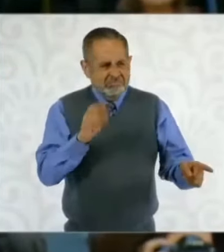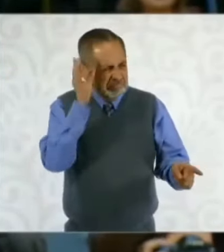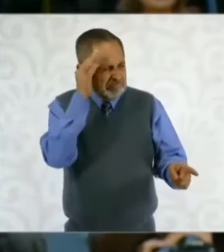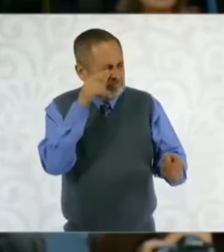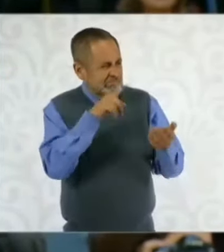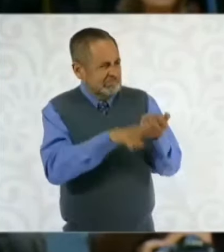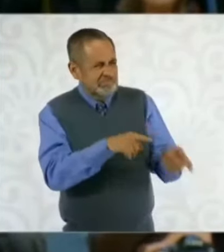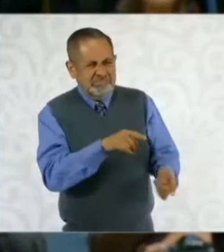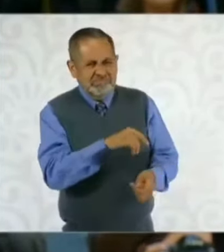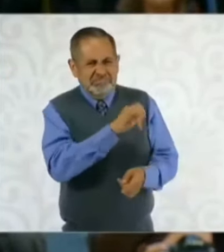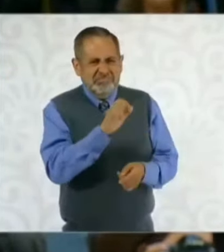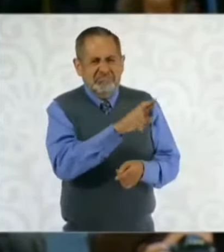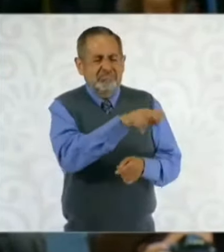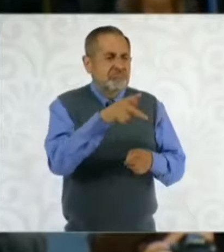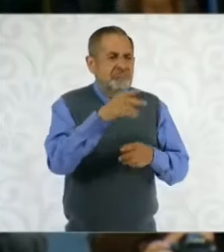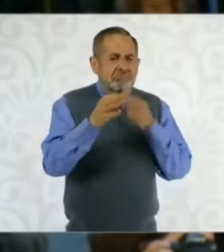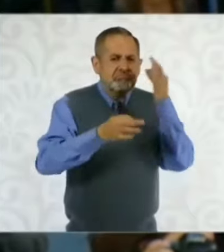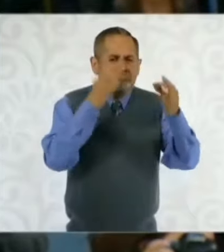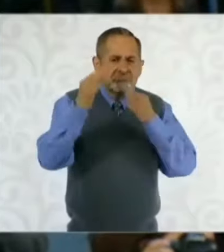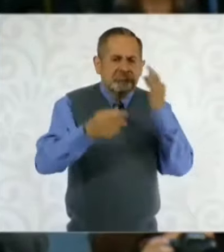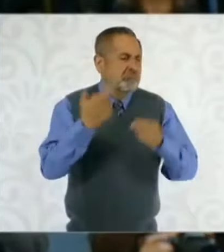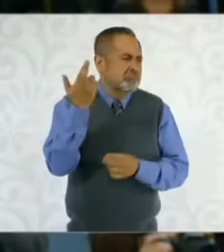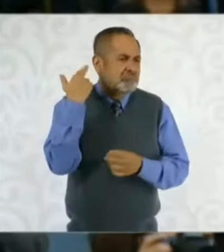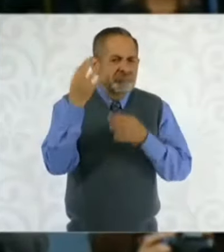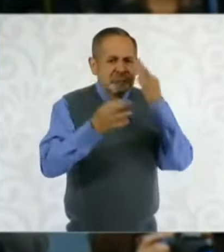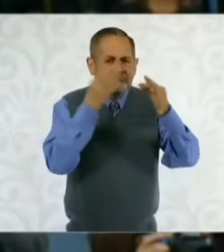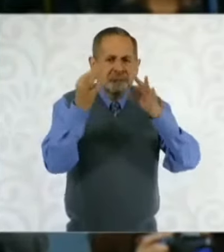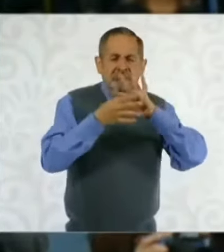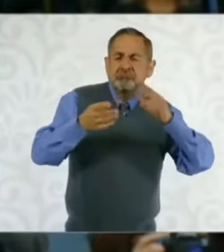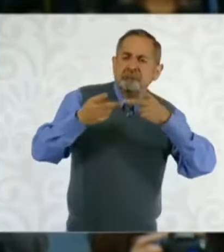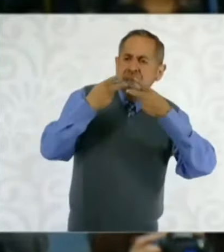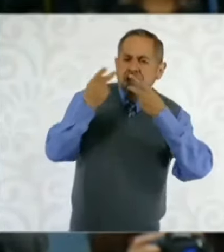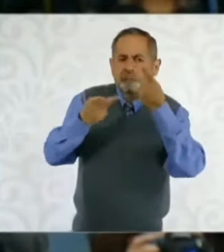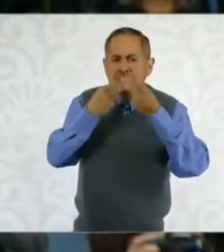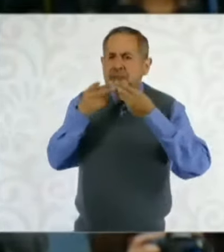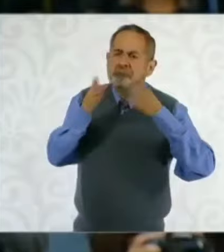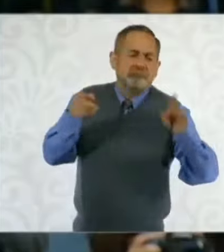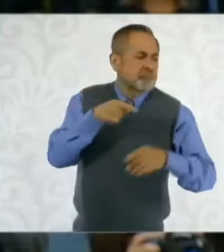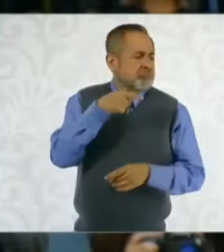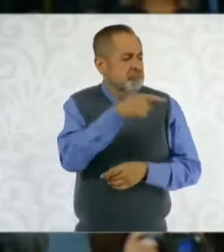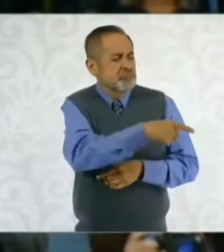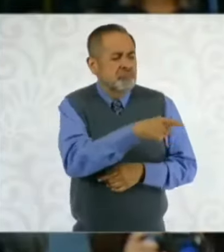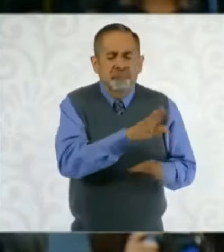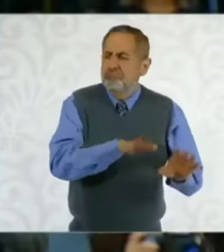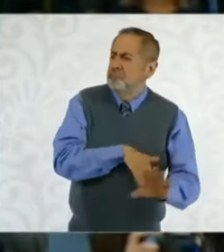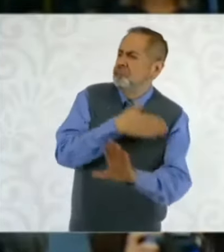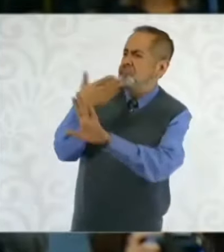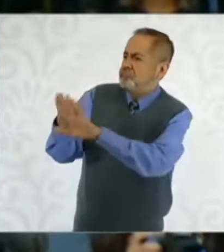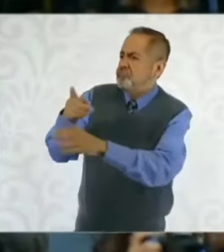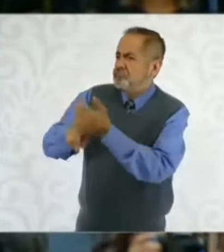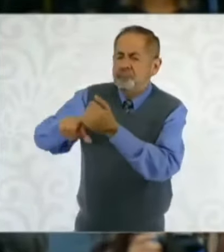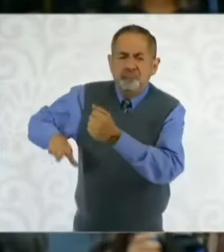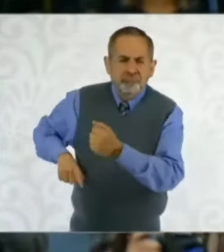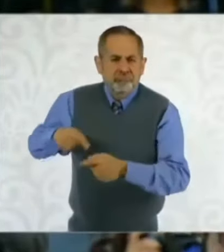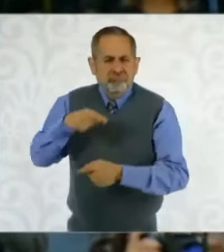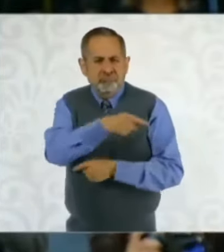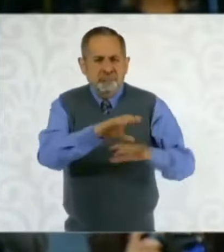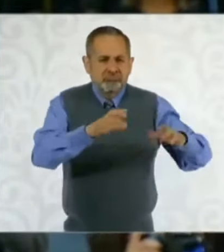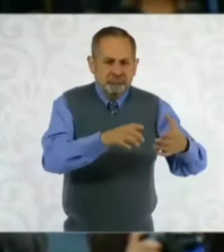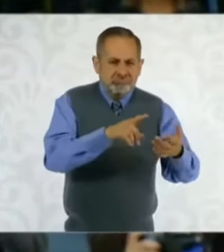tóxico en Radio Nacional haya hablado abiertamente ya de un golpe de Estado. Entre los